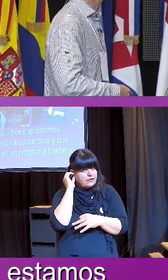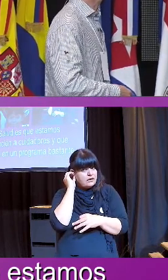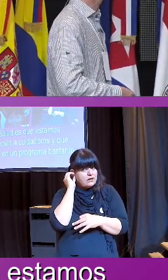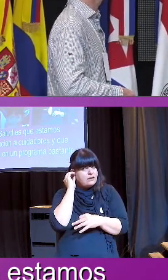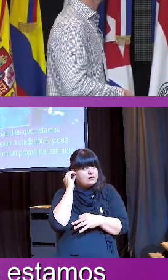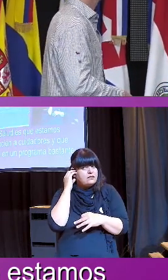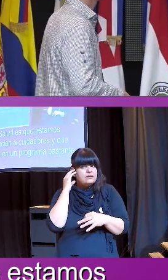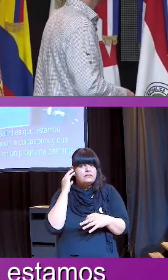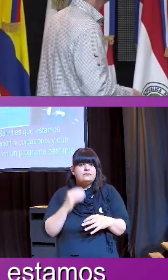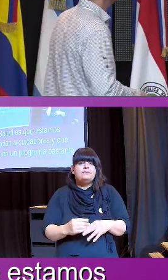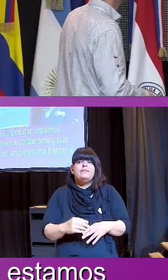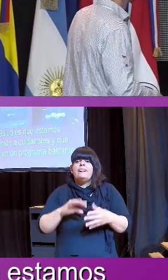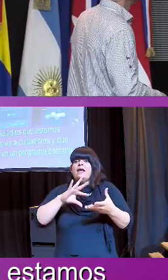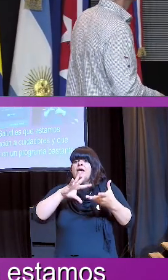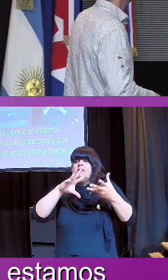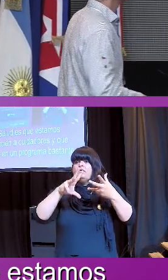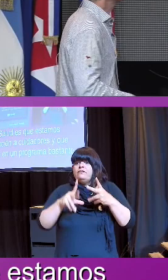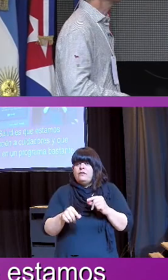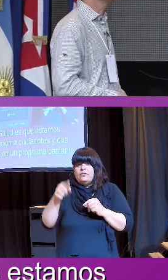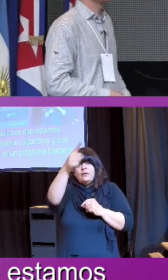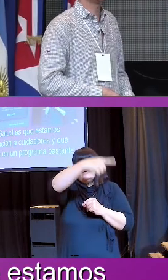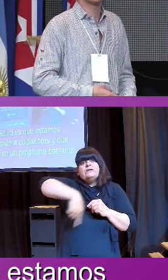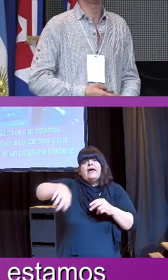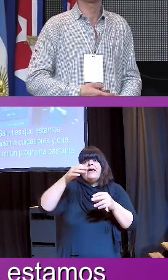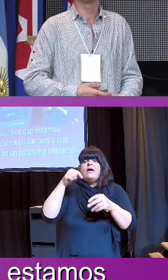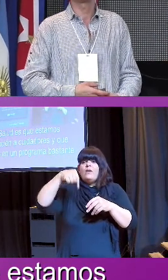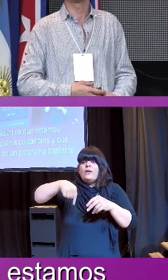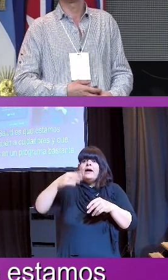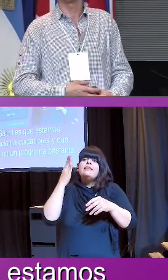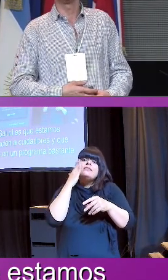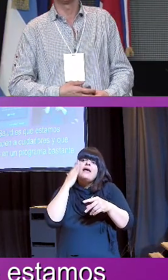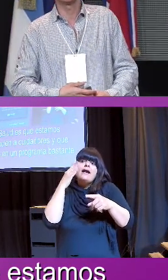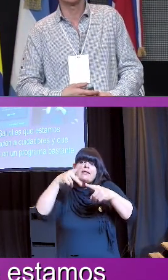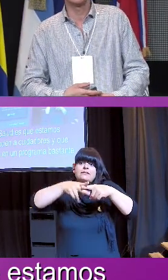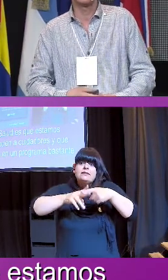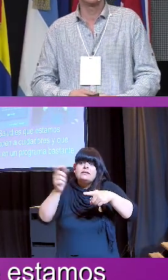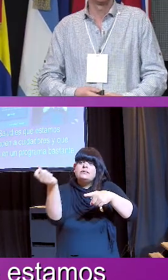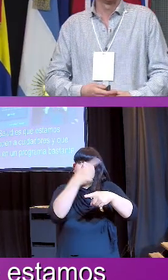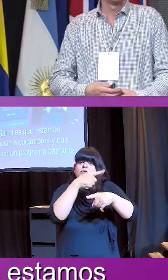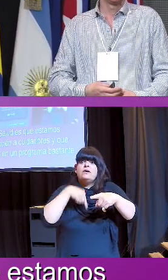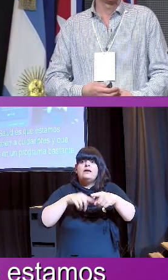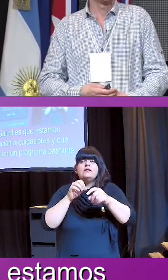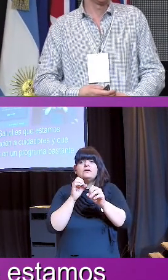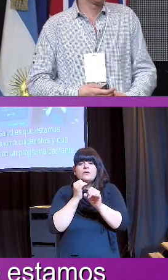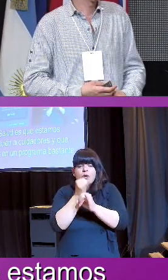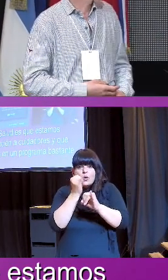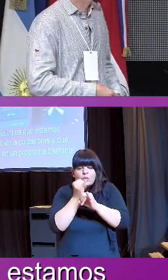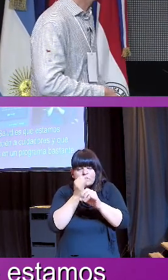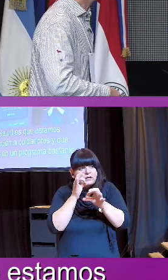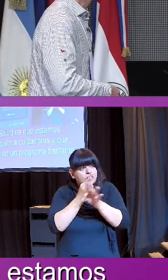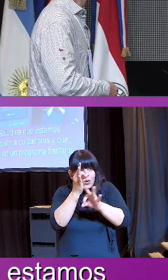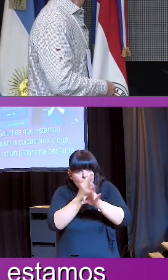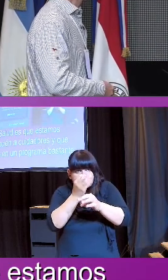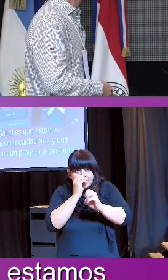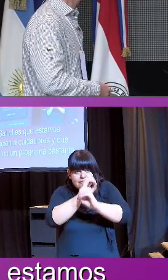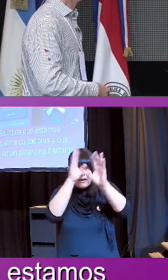transmitirles a ustedes algunas que les puedan servir. ¿Sí? Esto se está haciendo en 40 países en todo el mundo, este programa. Y nosotros